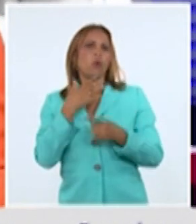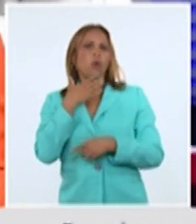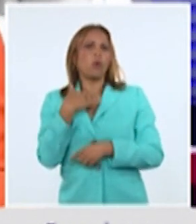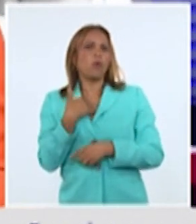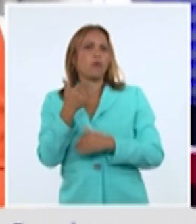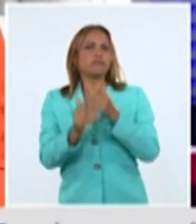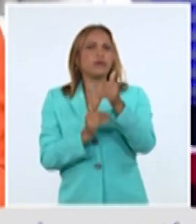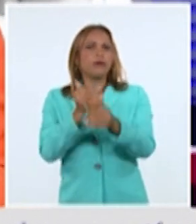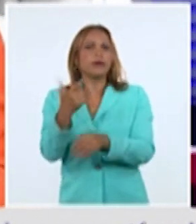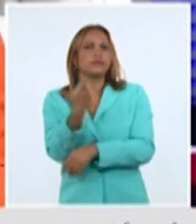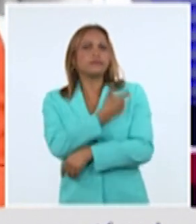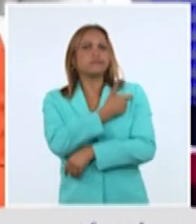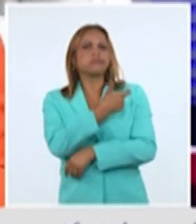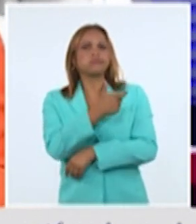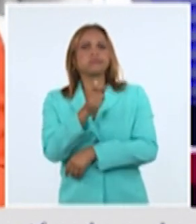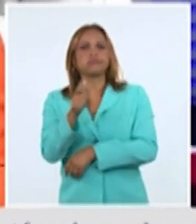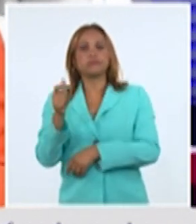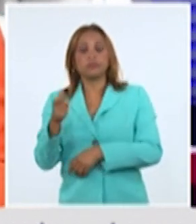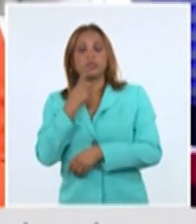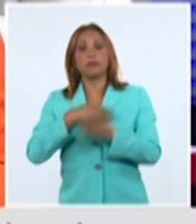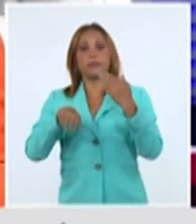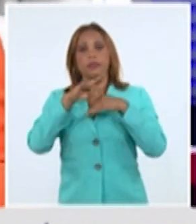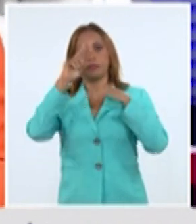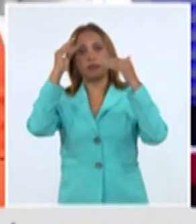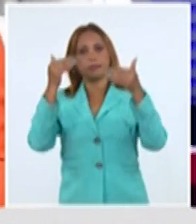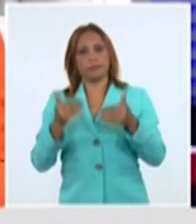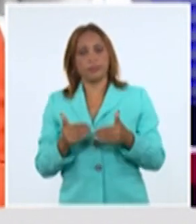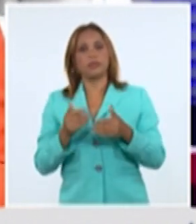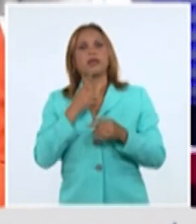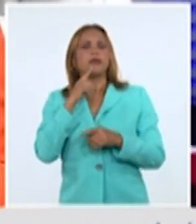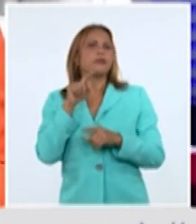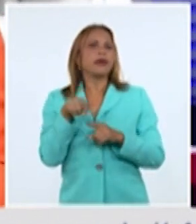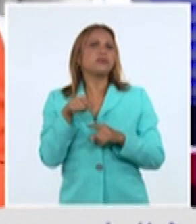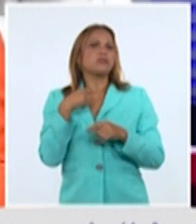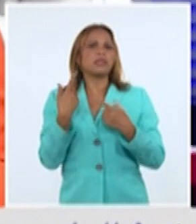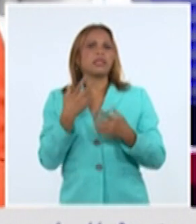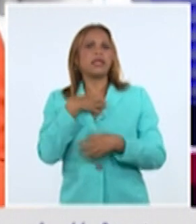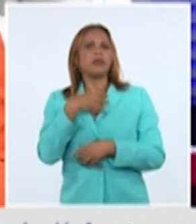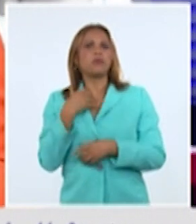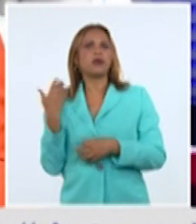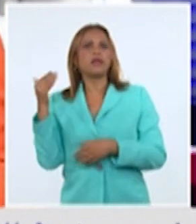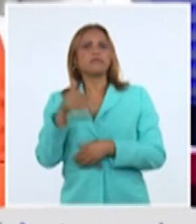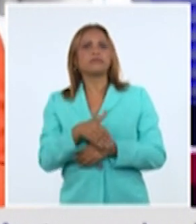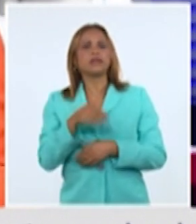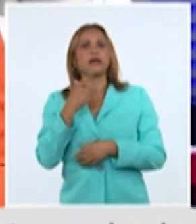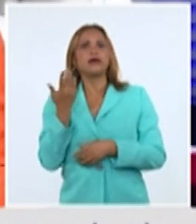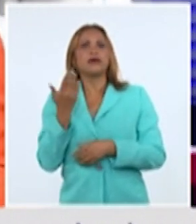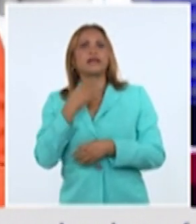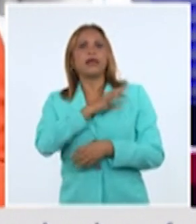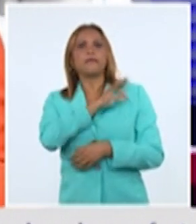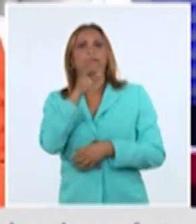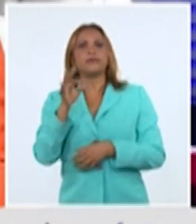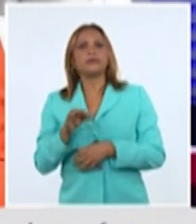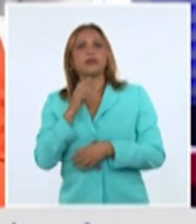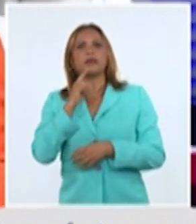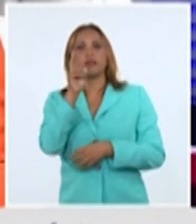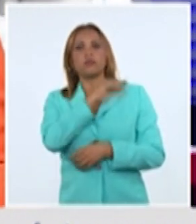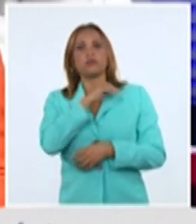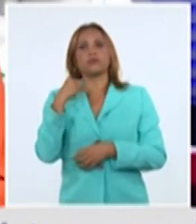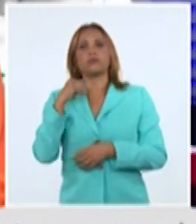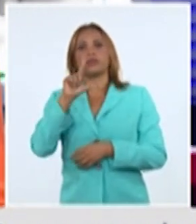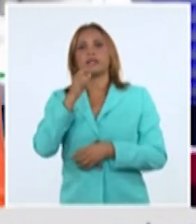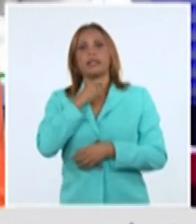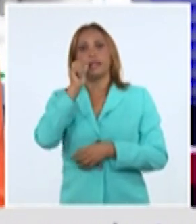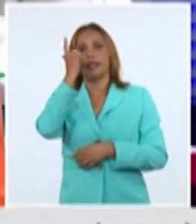programa de vacunación del Ministerio de Salud Pública. Para ello contamos en el estudio con la presencia de la doctora Lena López Zambrón, jefa nacional